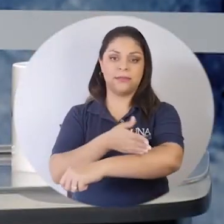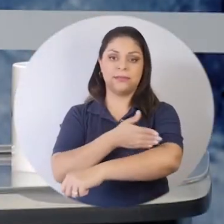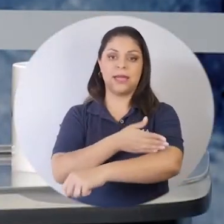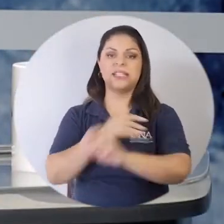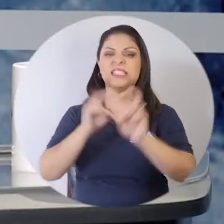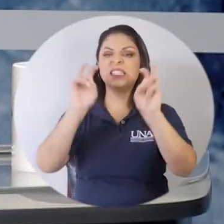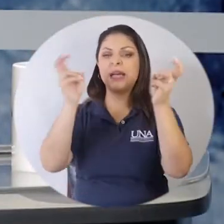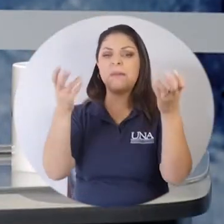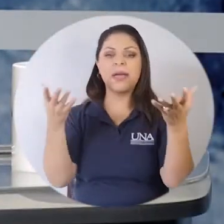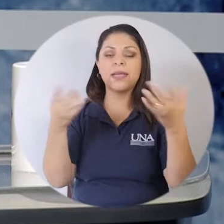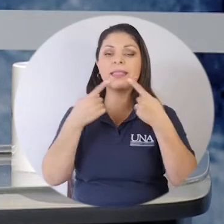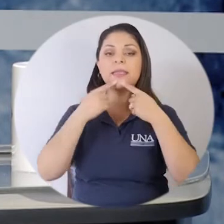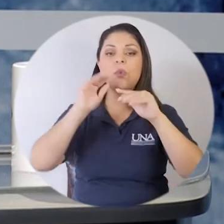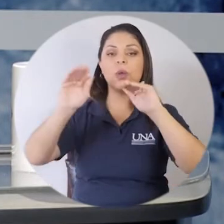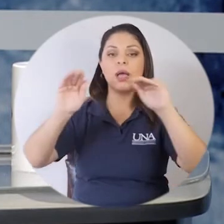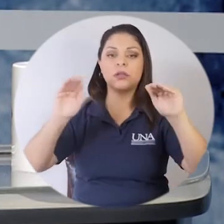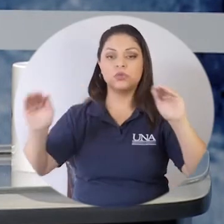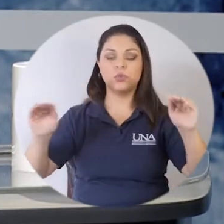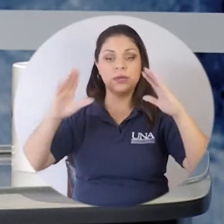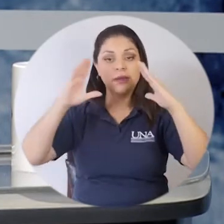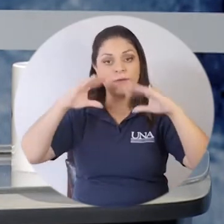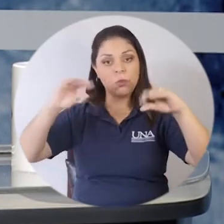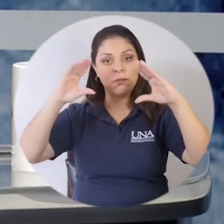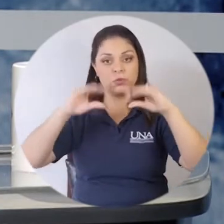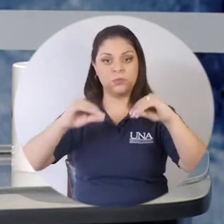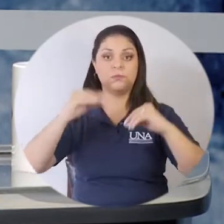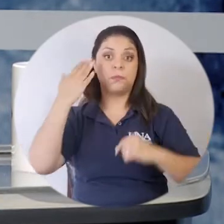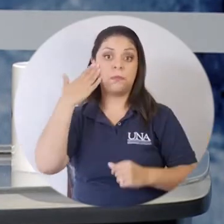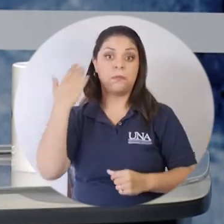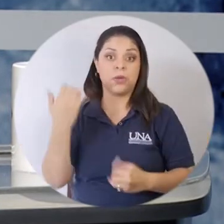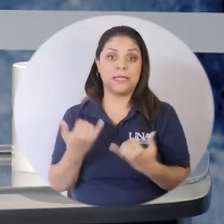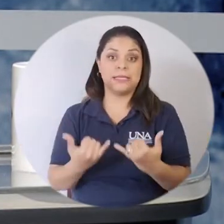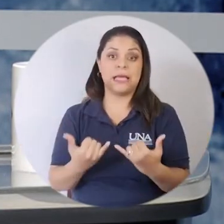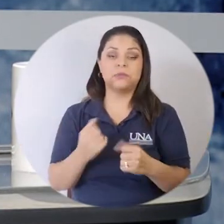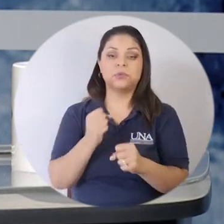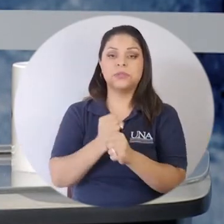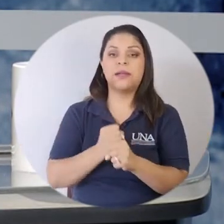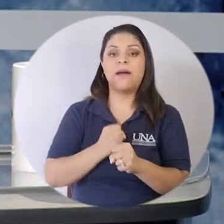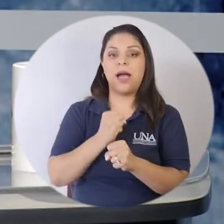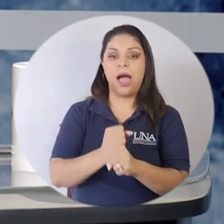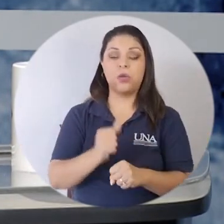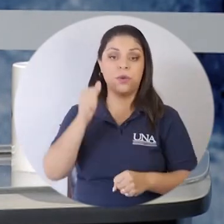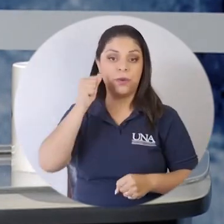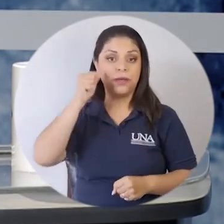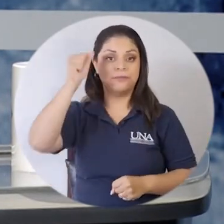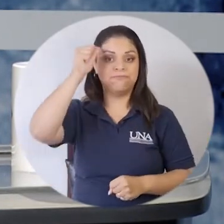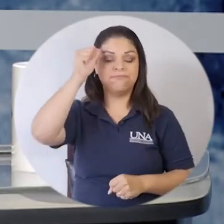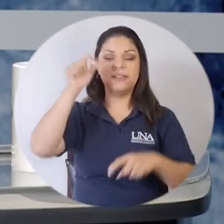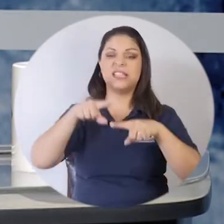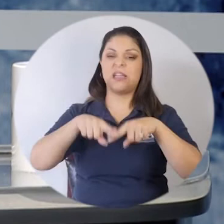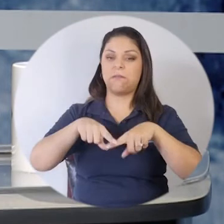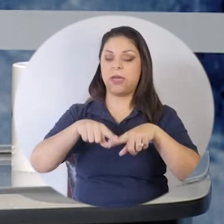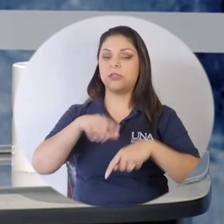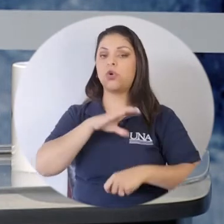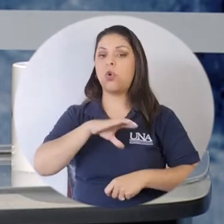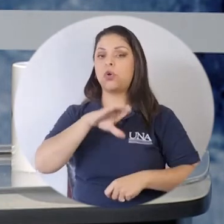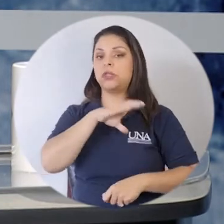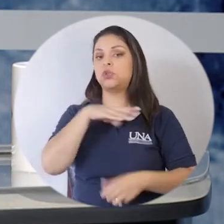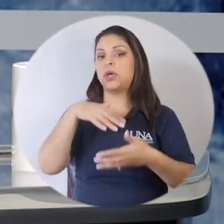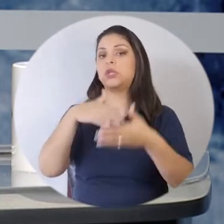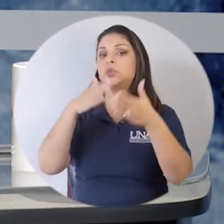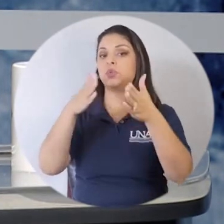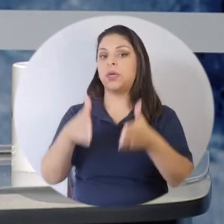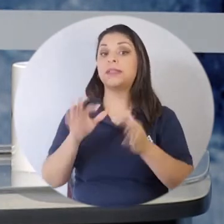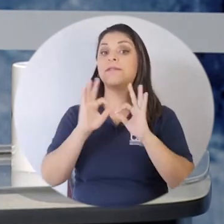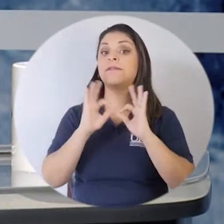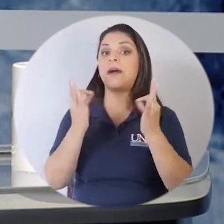avanzar en el tema de la divulgación y de la información, porque si bien estamos trabajando con adultos, depende de la condición del estudiante, la